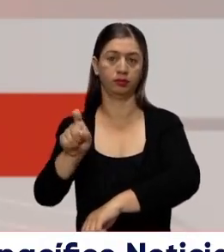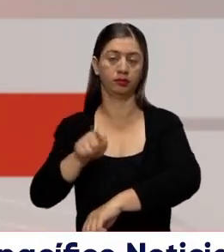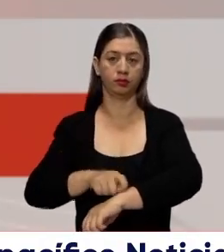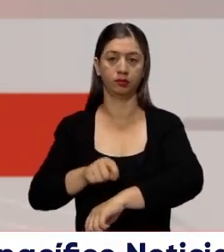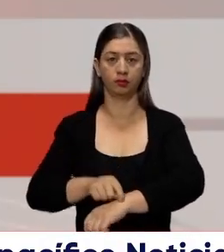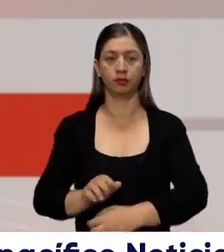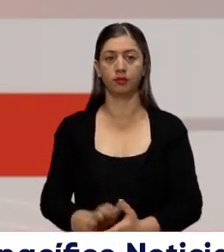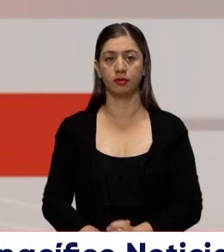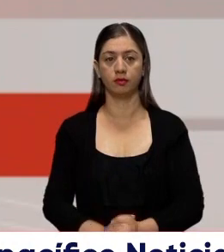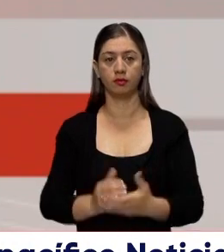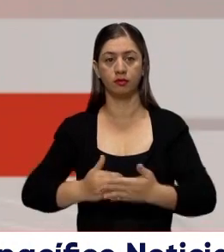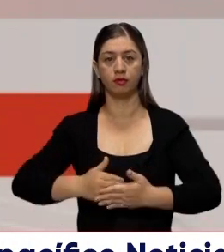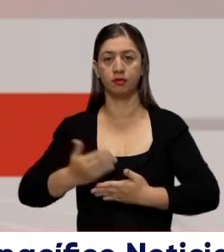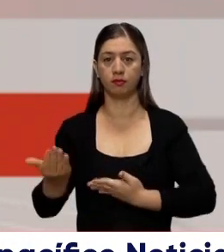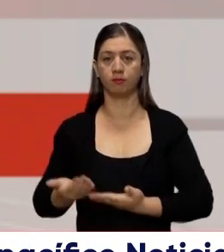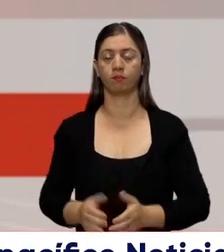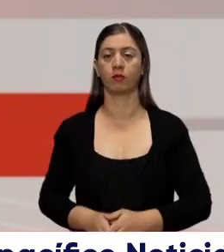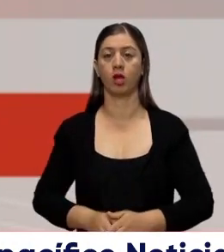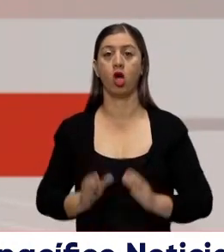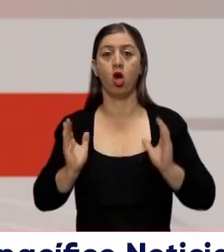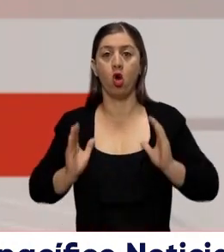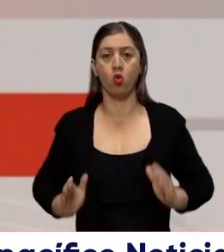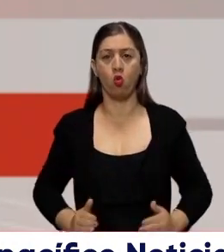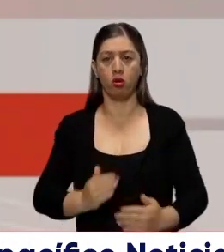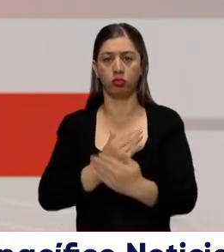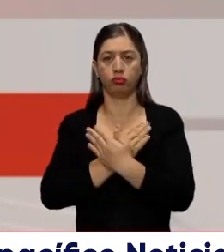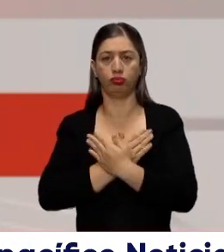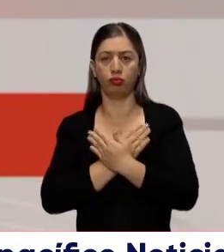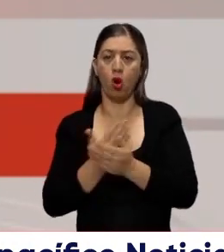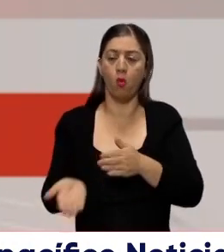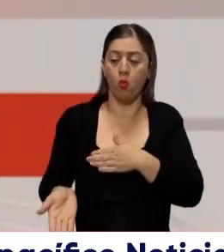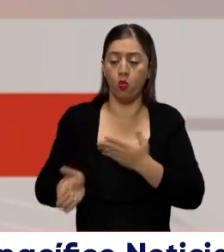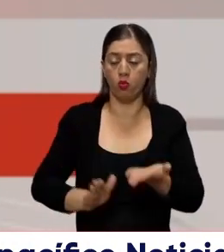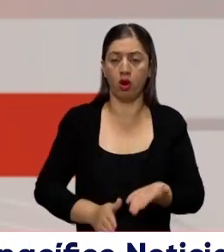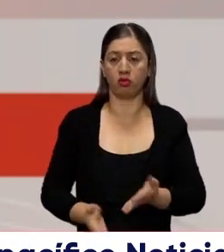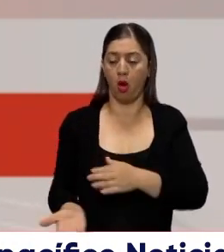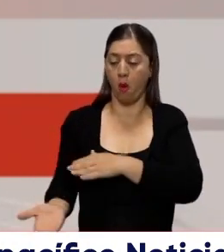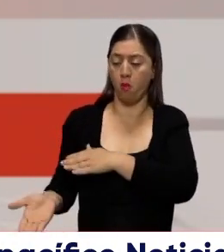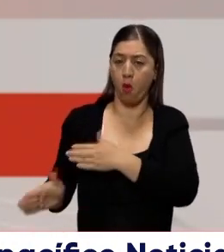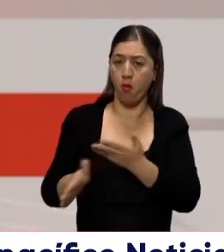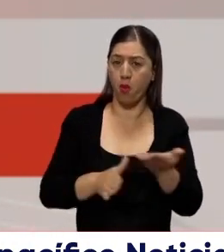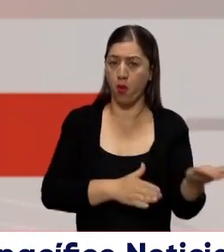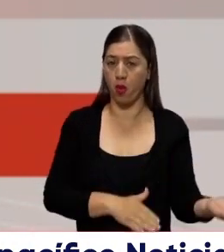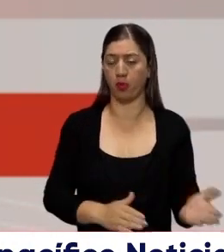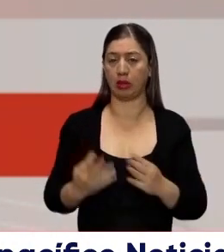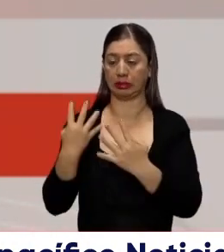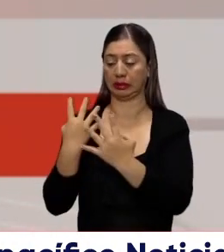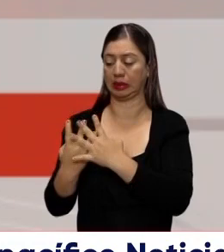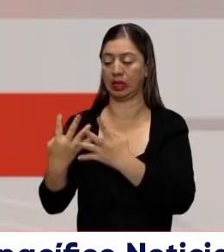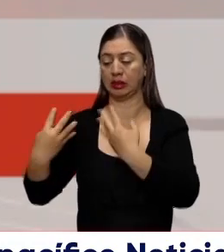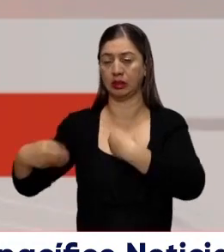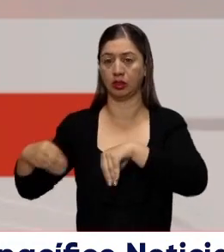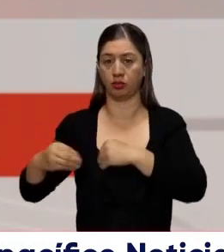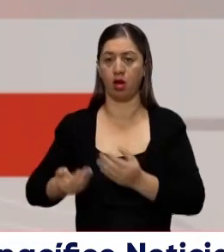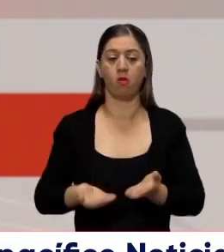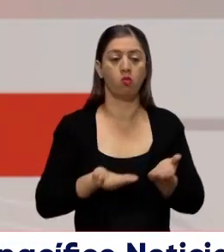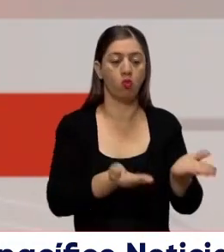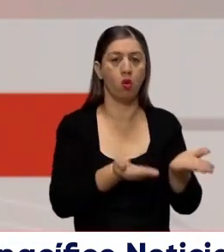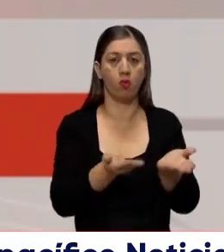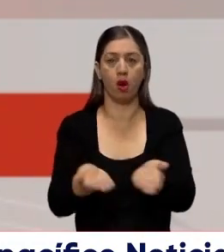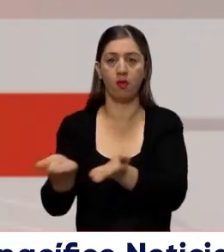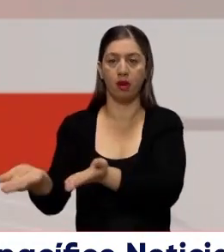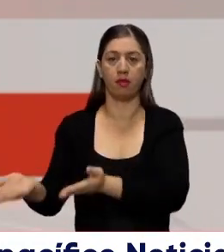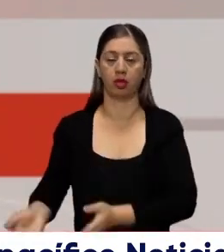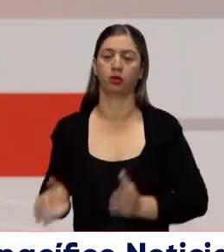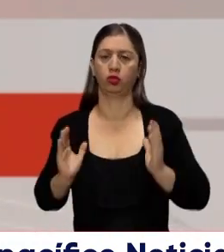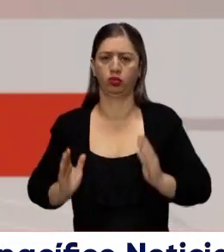7:06 y comenzó la entrega de los cuerpos de los internos que fallecieron en el incendio del pabellón 8 en la cárcel de Tuluá. Varias familias pasaron